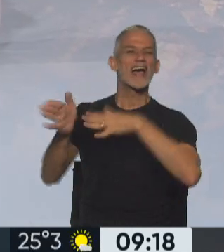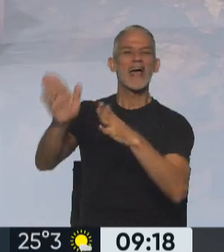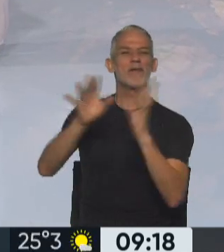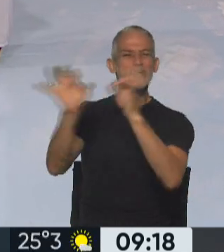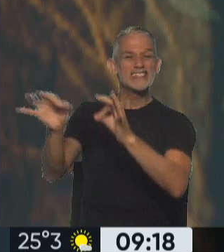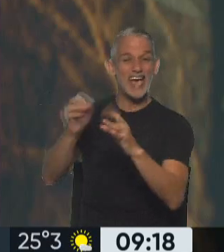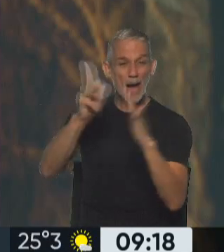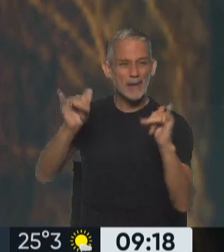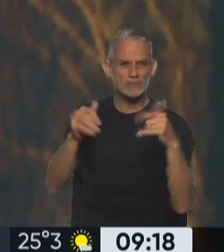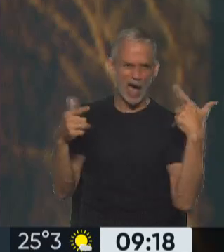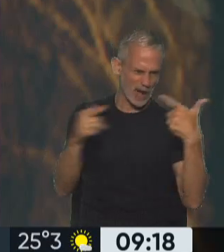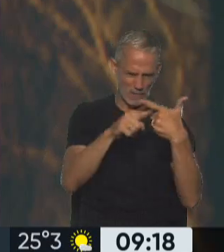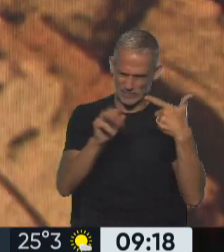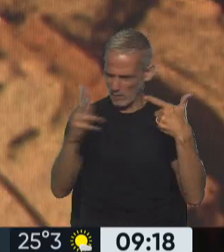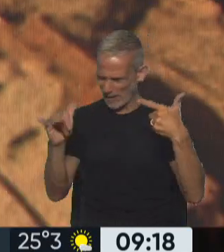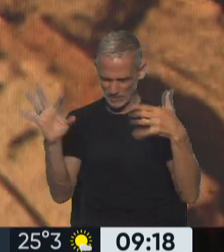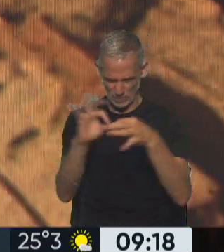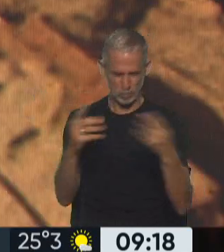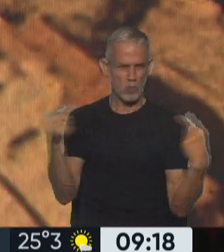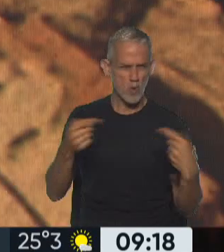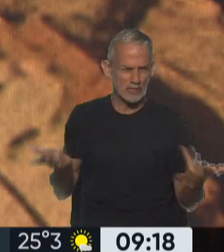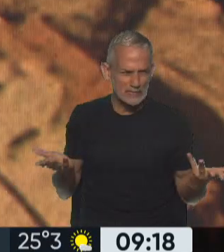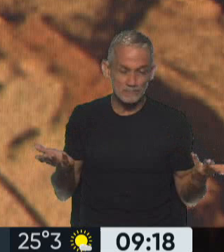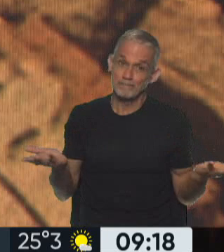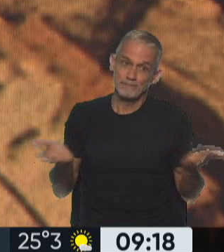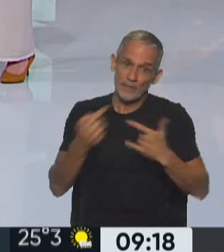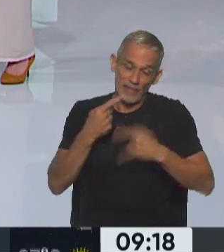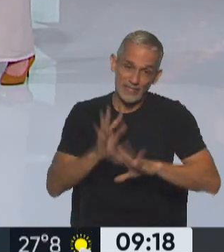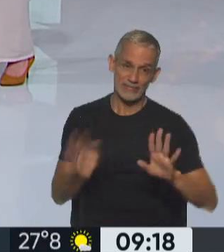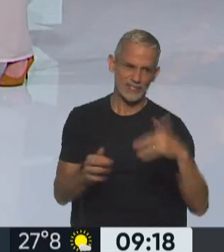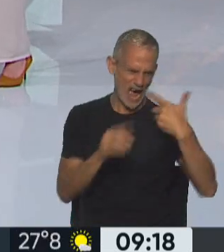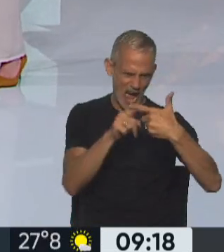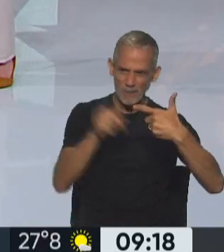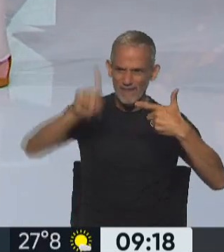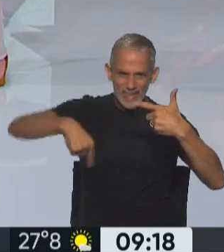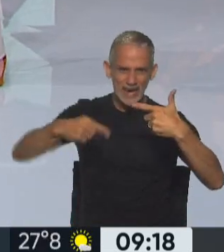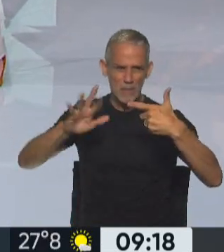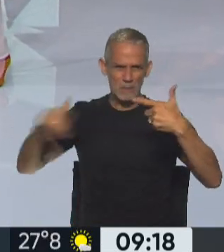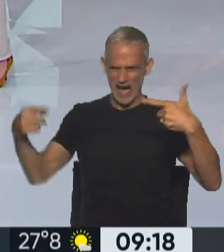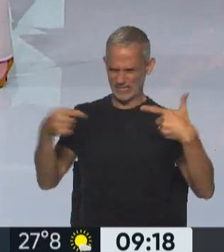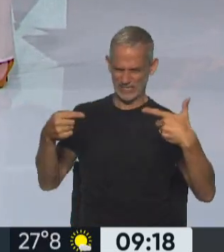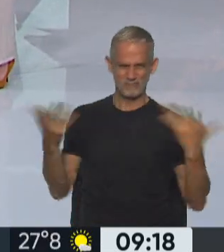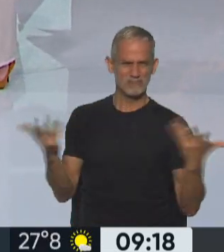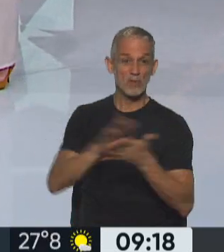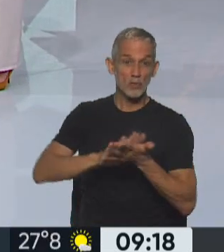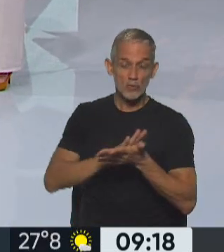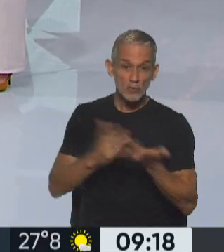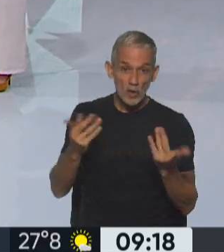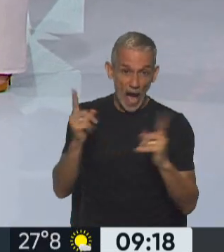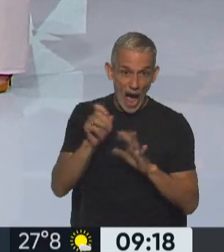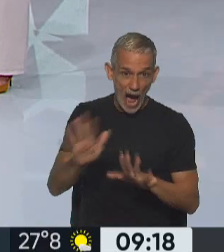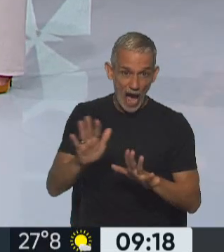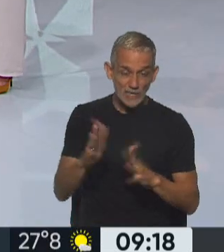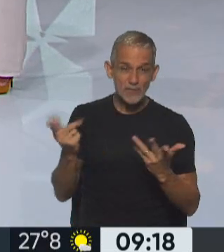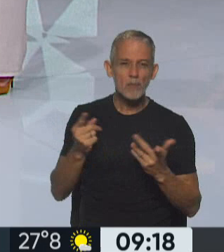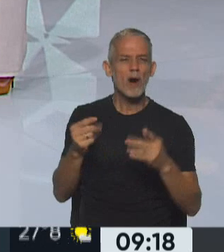Parece una contradicción. Y claro, es en realidad, aparte de ser una contradicción, es todo lo opuesto a la resolución del conflicto a través